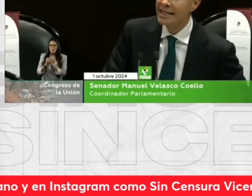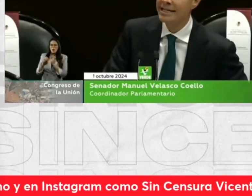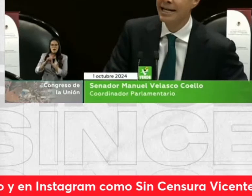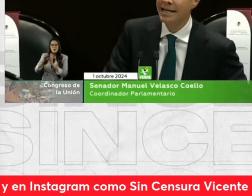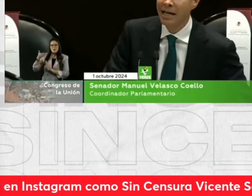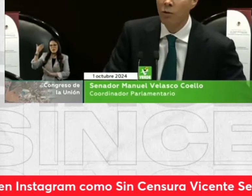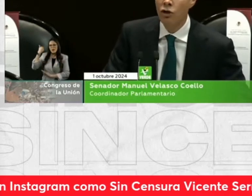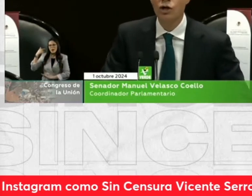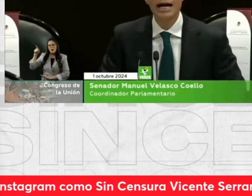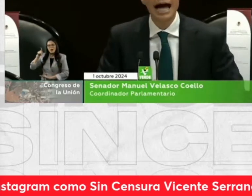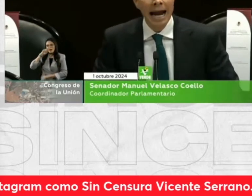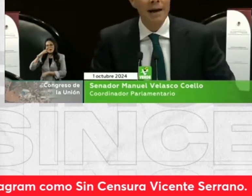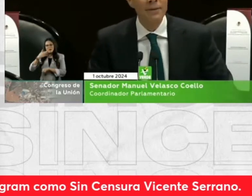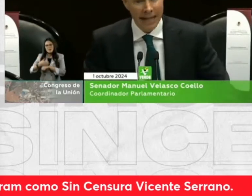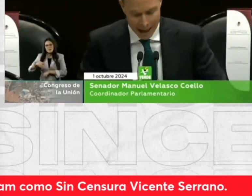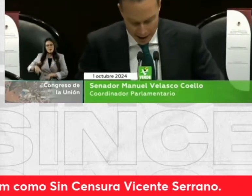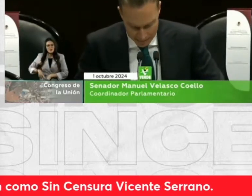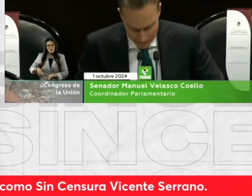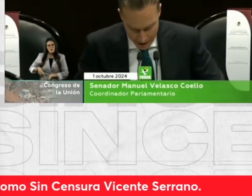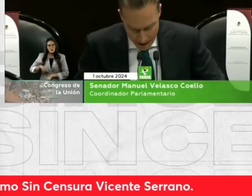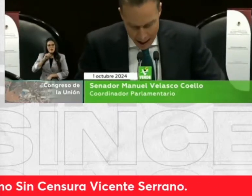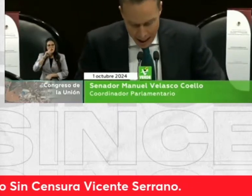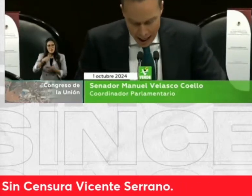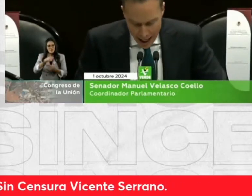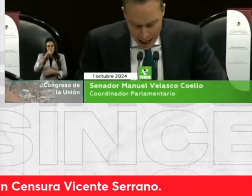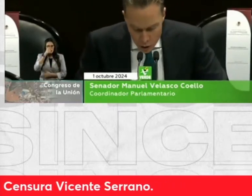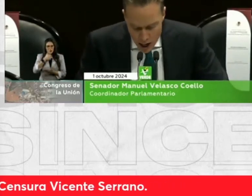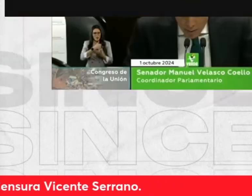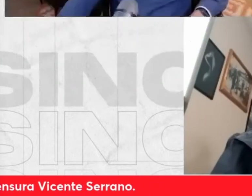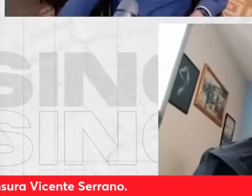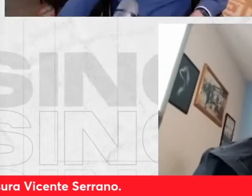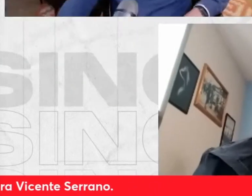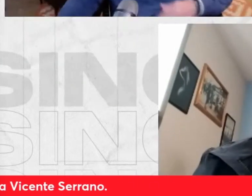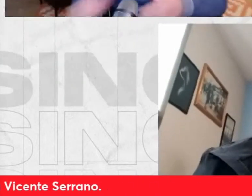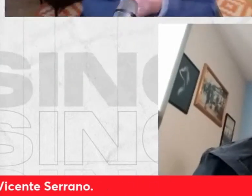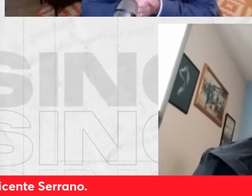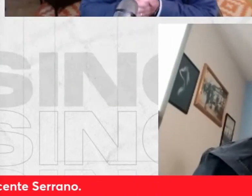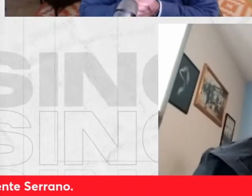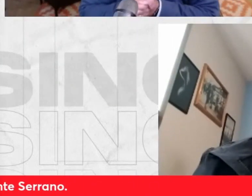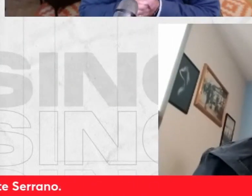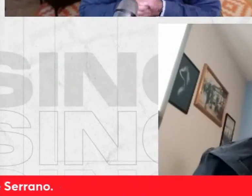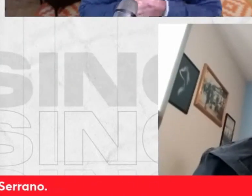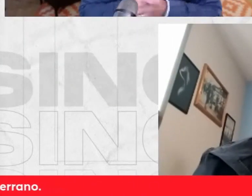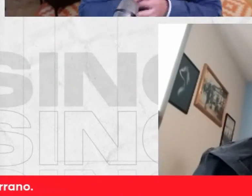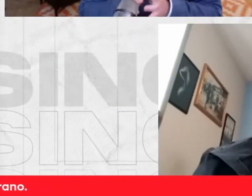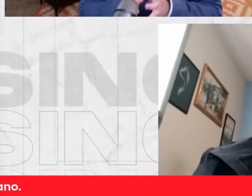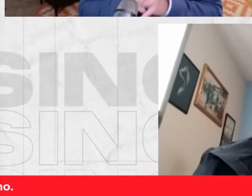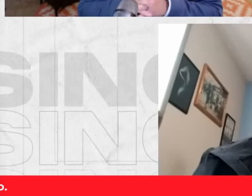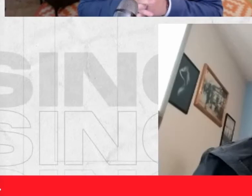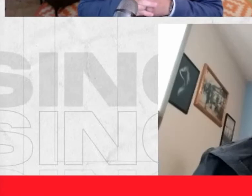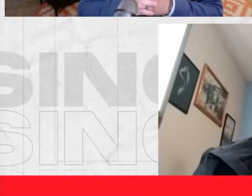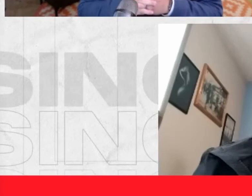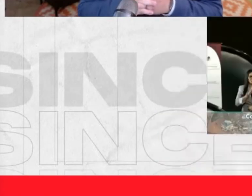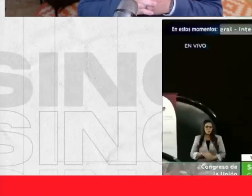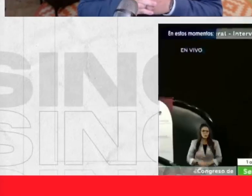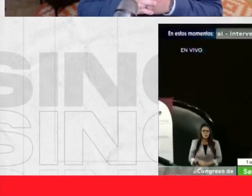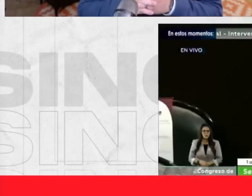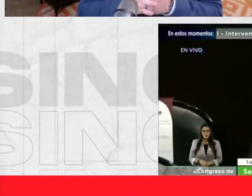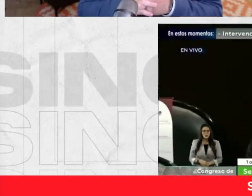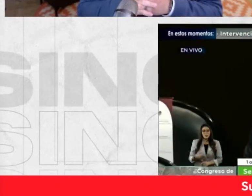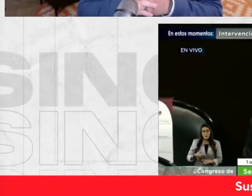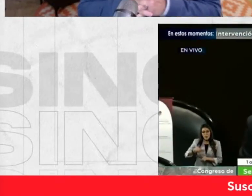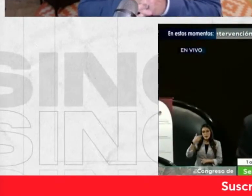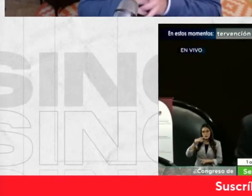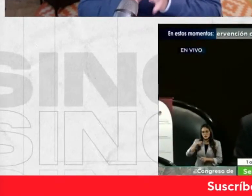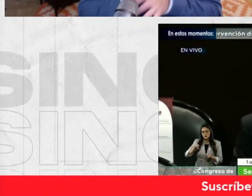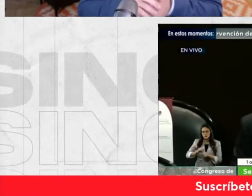mí, posponer la agonía de García Luna. Y permítanme también regresar ahí a la Cámara de